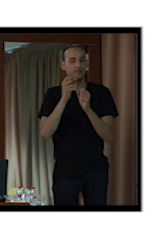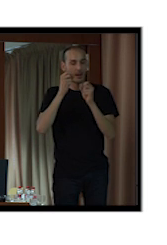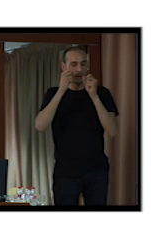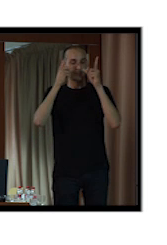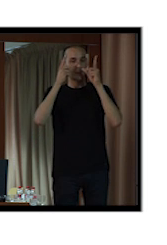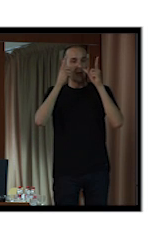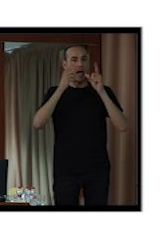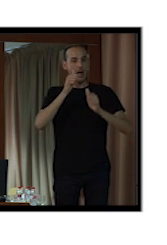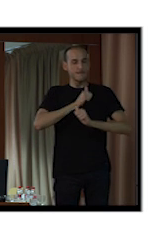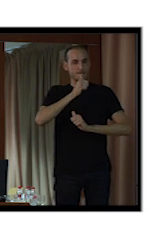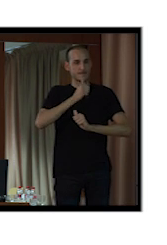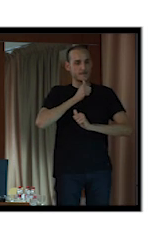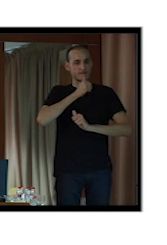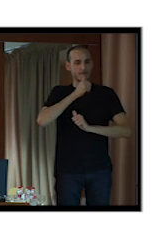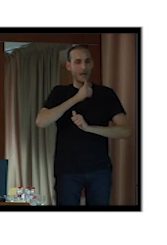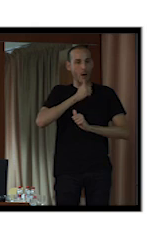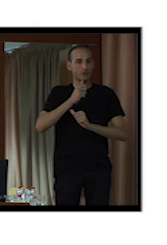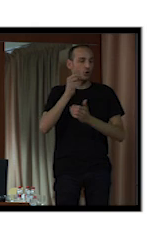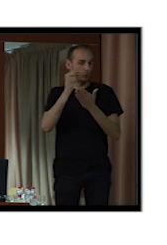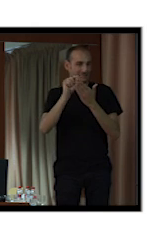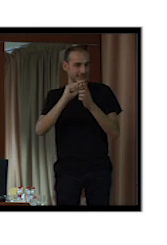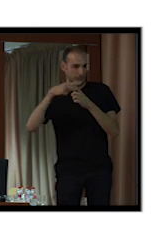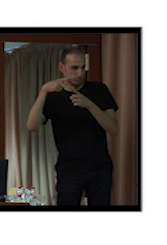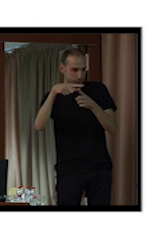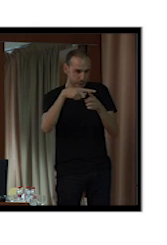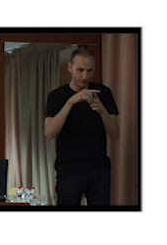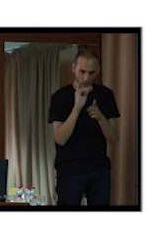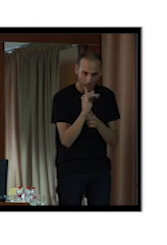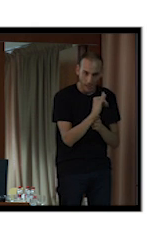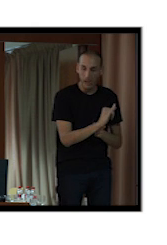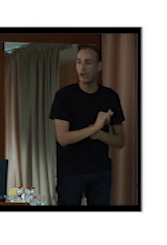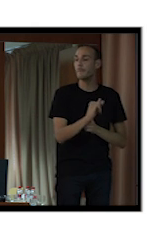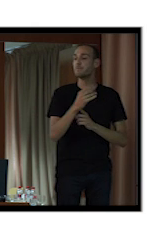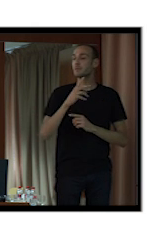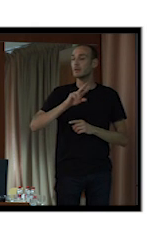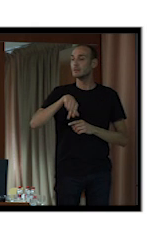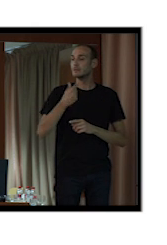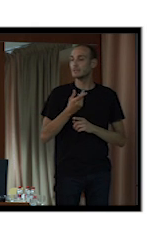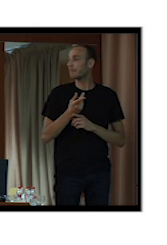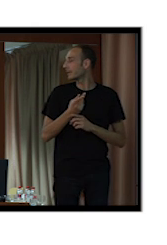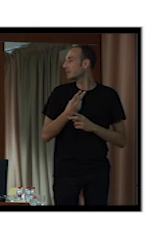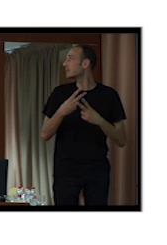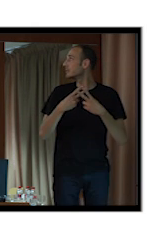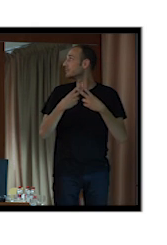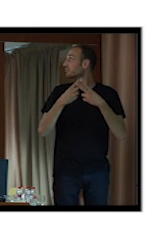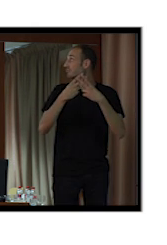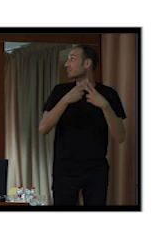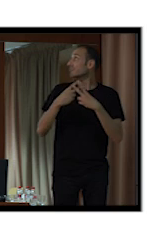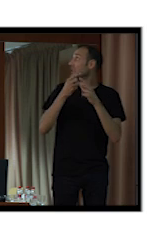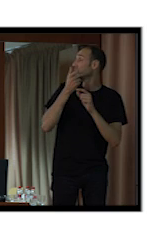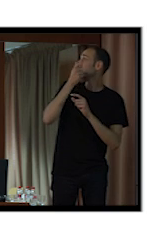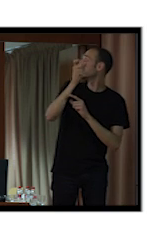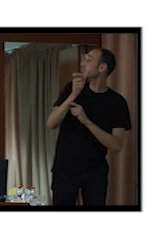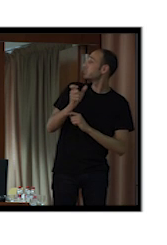polisomnografía, que ahora hablaremos. Podemos estudiar también otros aspectos del sueño, como las poligrafías cardiorrespiratorias para los síndromes de apnea del sueño, que